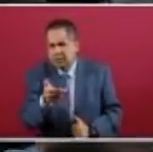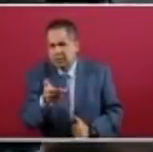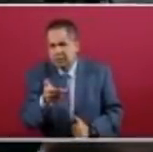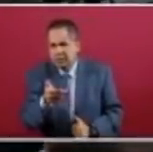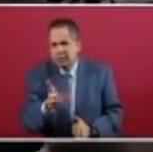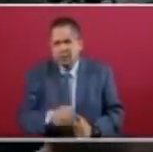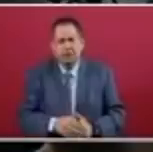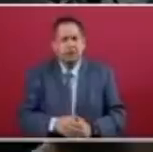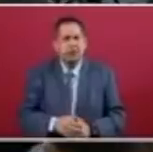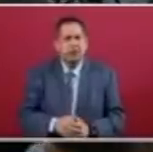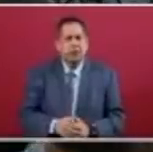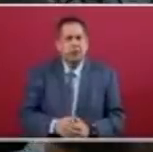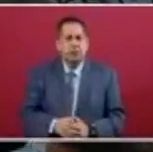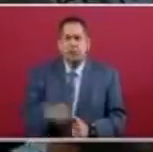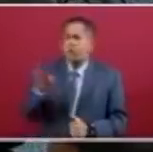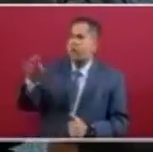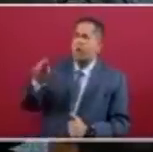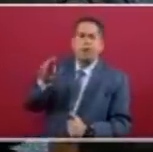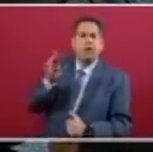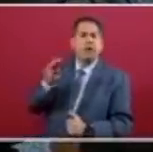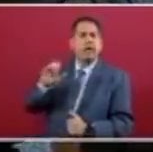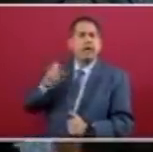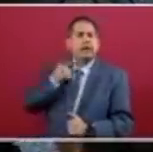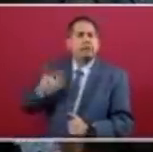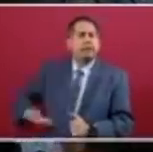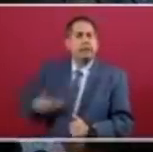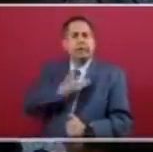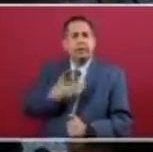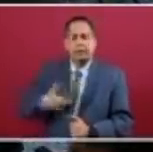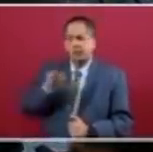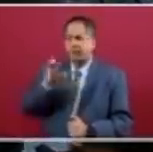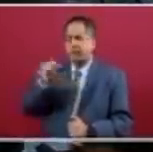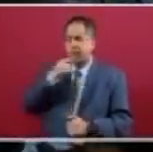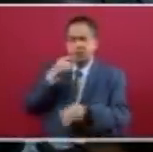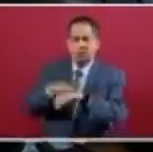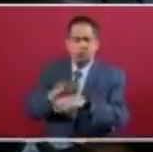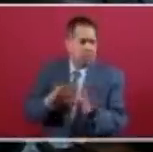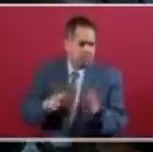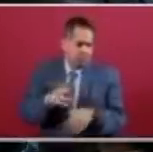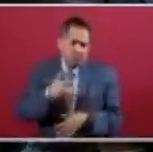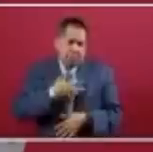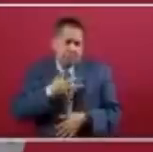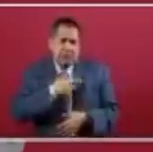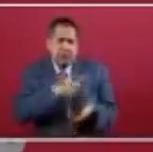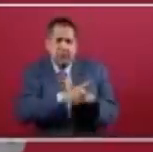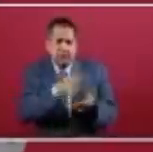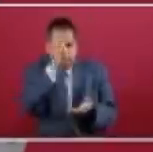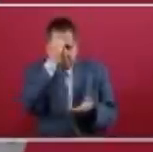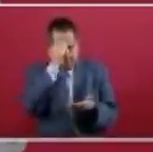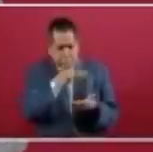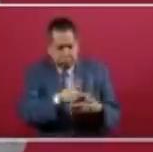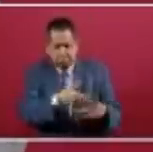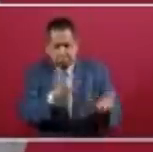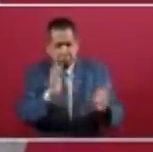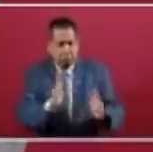A estos señalamientos por parte de… Sí, tiene todo su derecho de